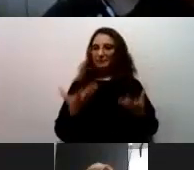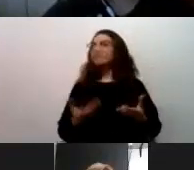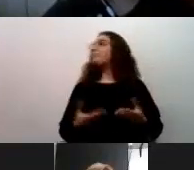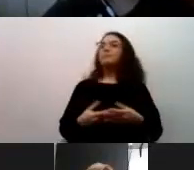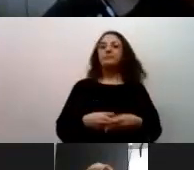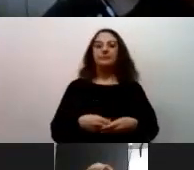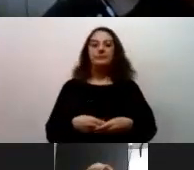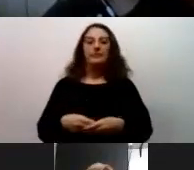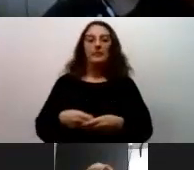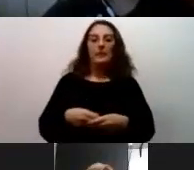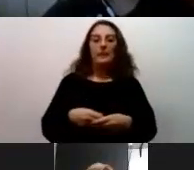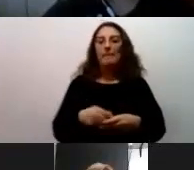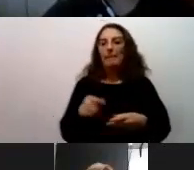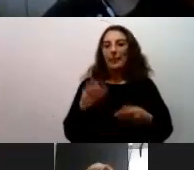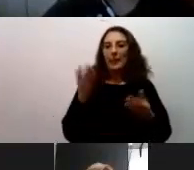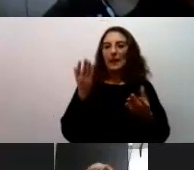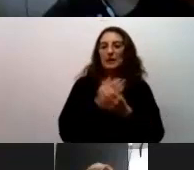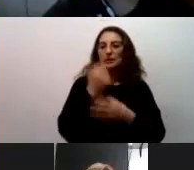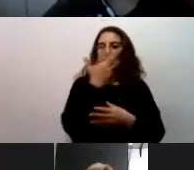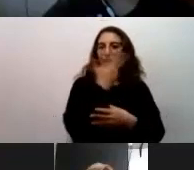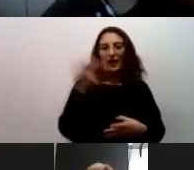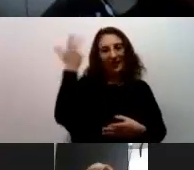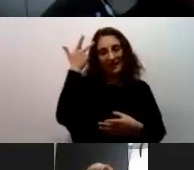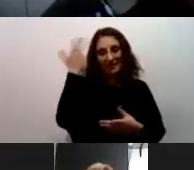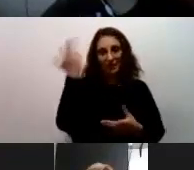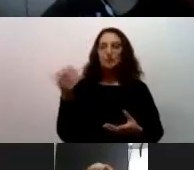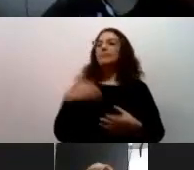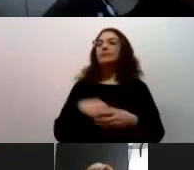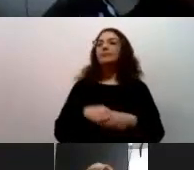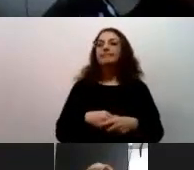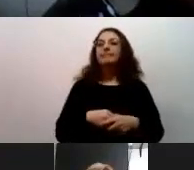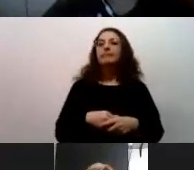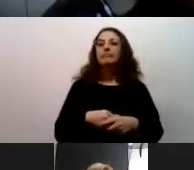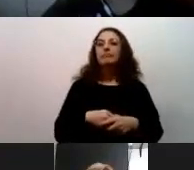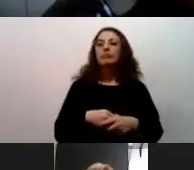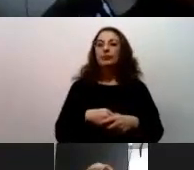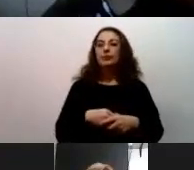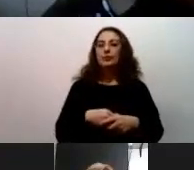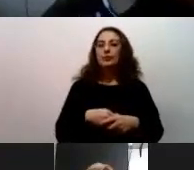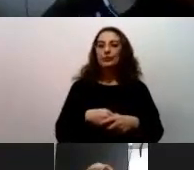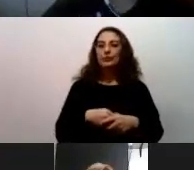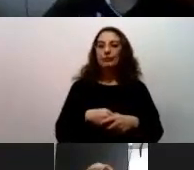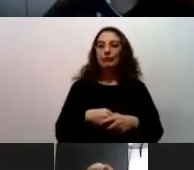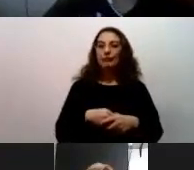y 1707. También entendió que